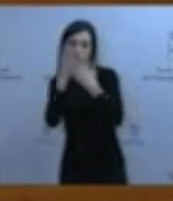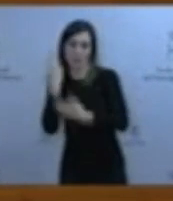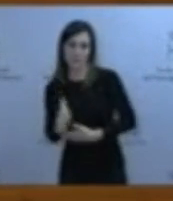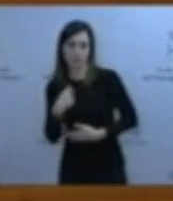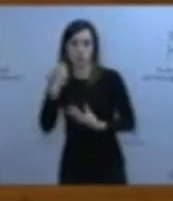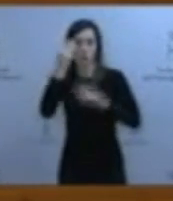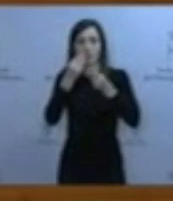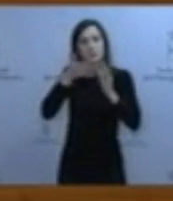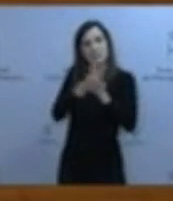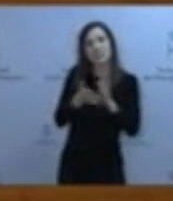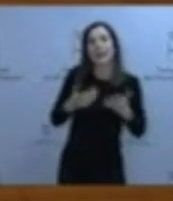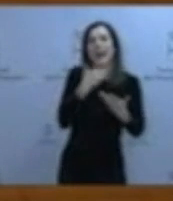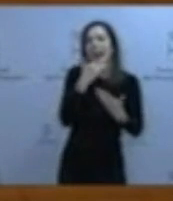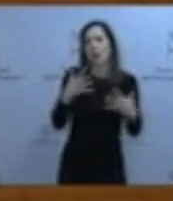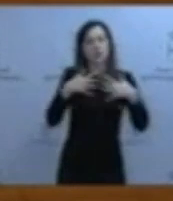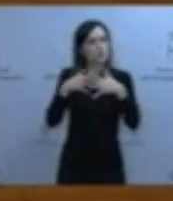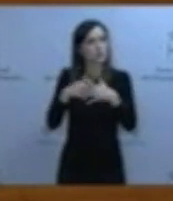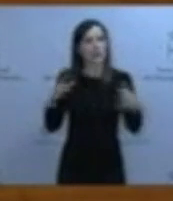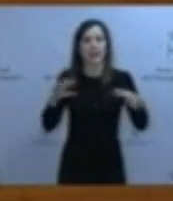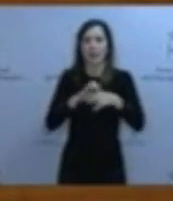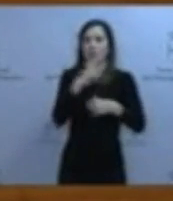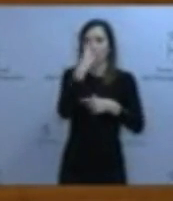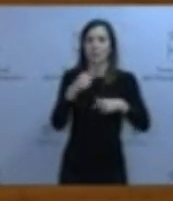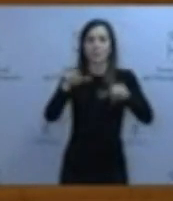carácter estructural que tiene que ver con el perfil socioeconómico.